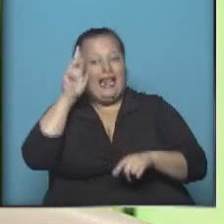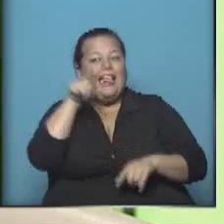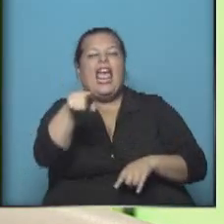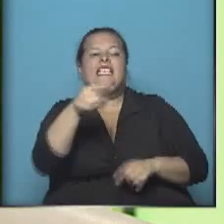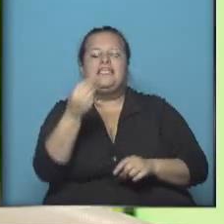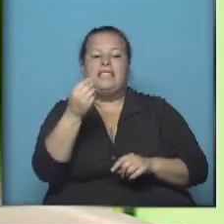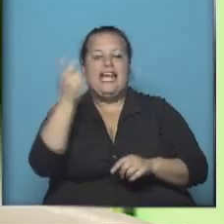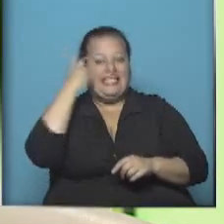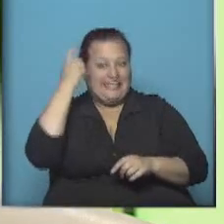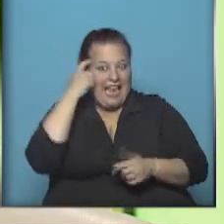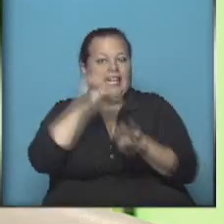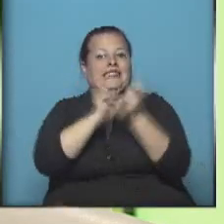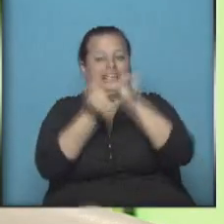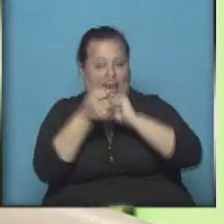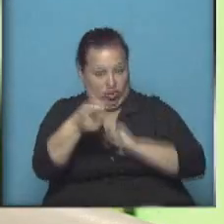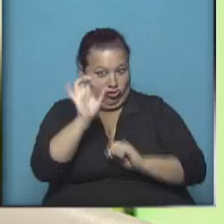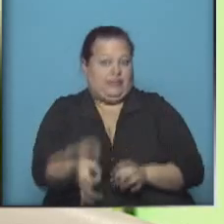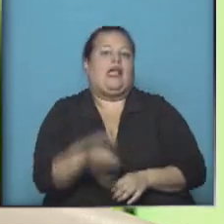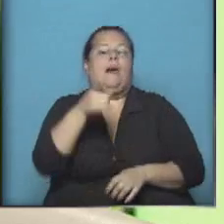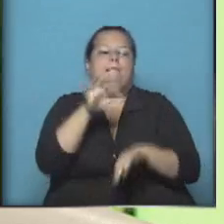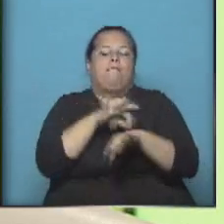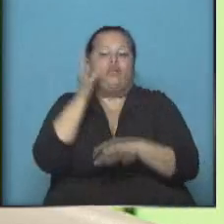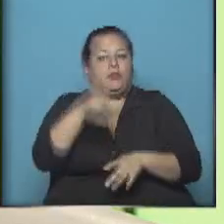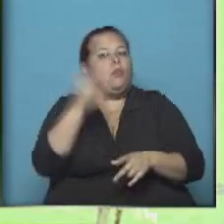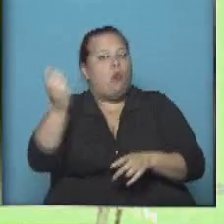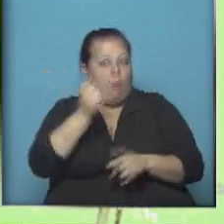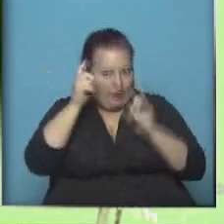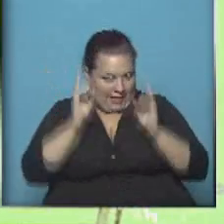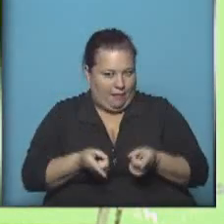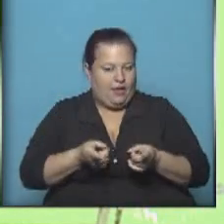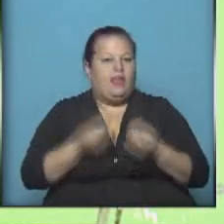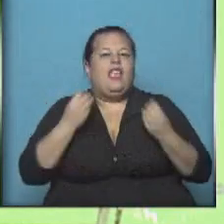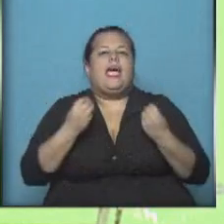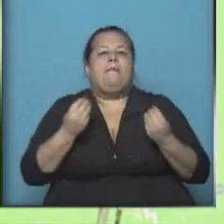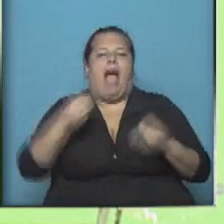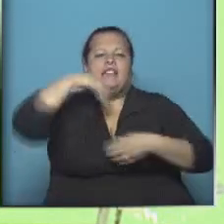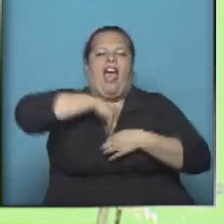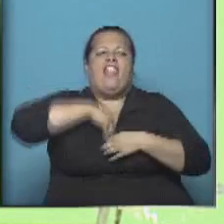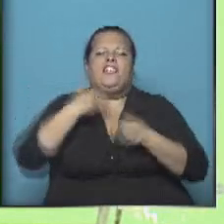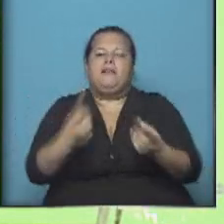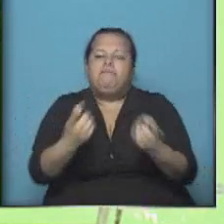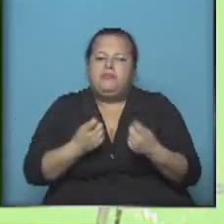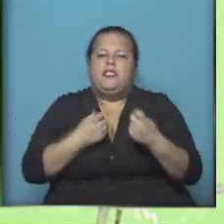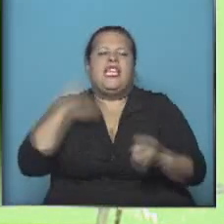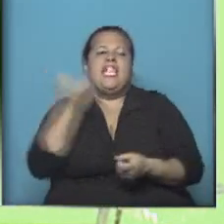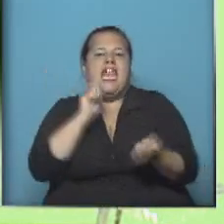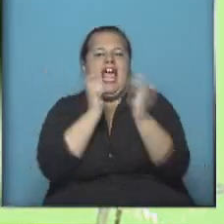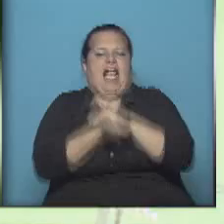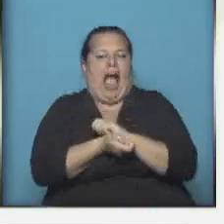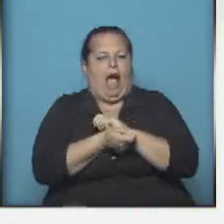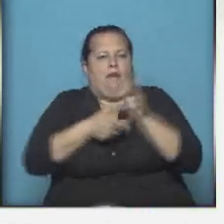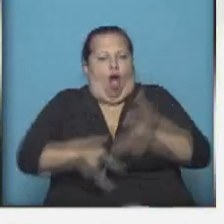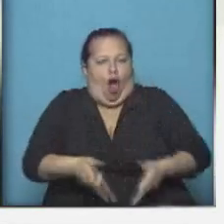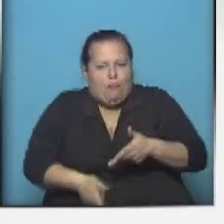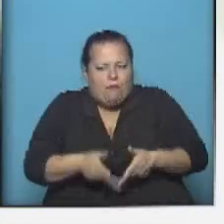es psiquiatra y sexólogo, porque acá también hay una pata importante. ¿Qué es lo que nos está pasando, que estamos requiriendo? Queremos modificar esta